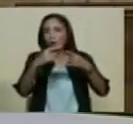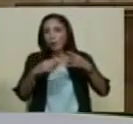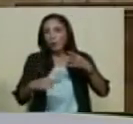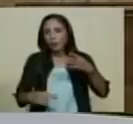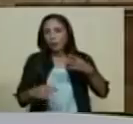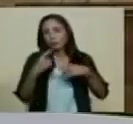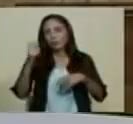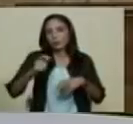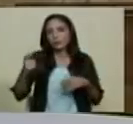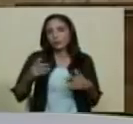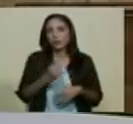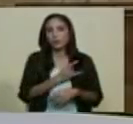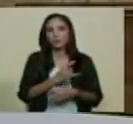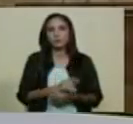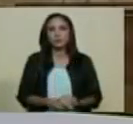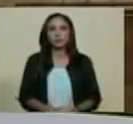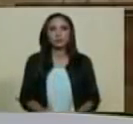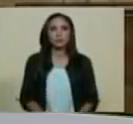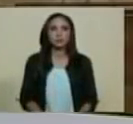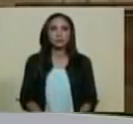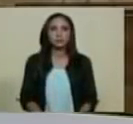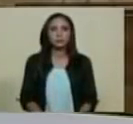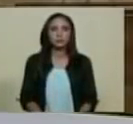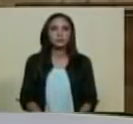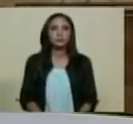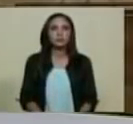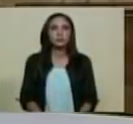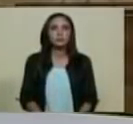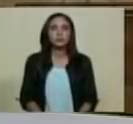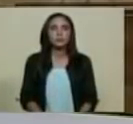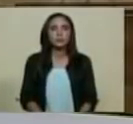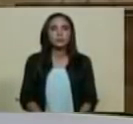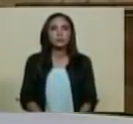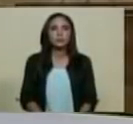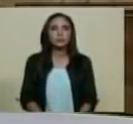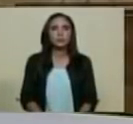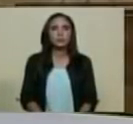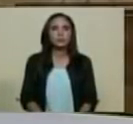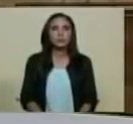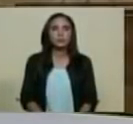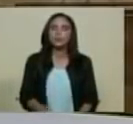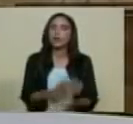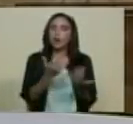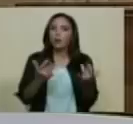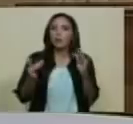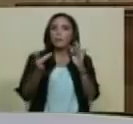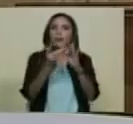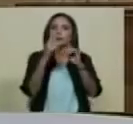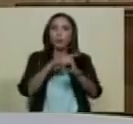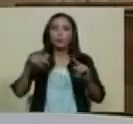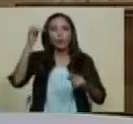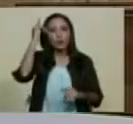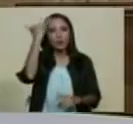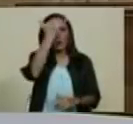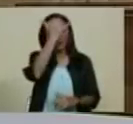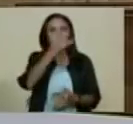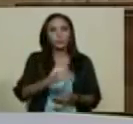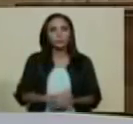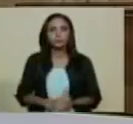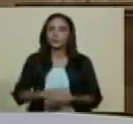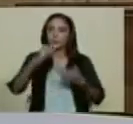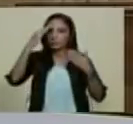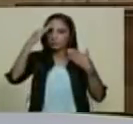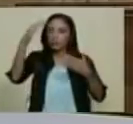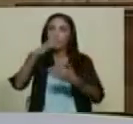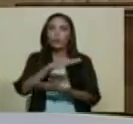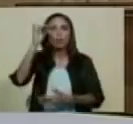las universidades. Yo quiero hacer un pase desde el Guárico, ir al Yaracuy. Nuestra gente de Yaracuy, un saludo al